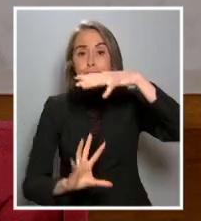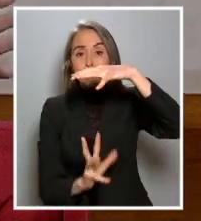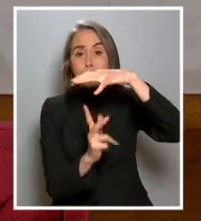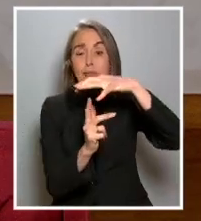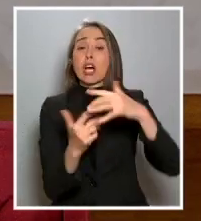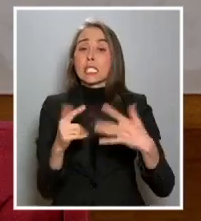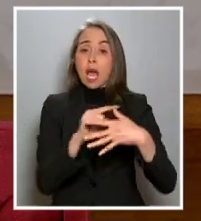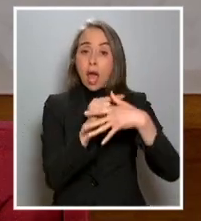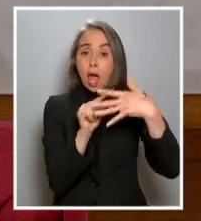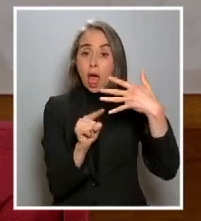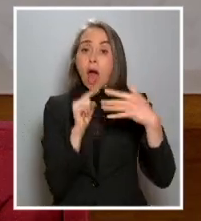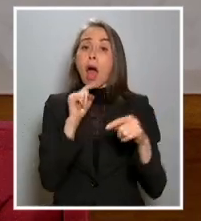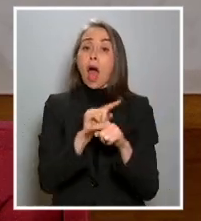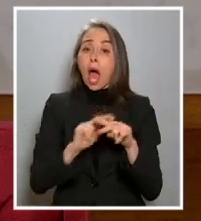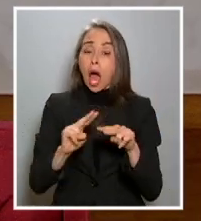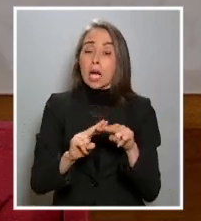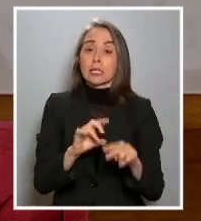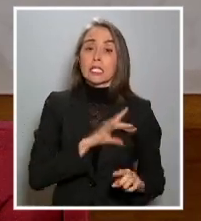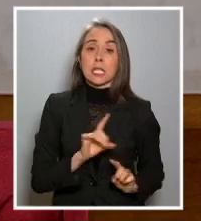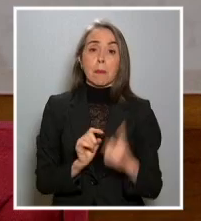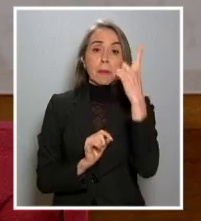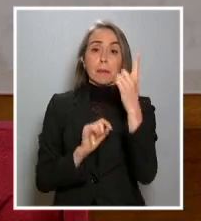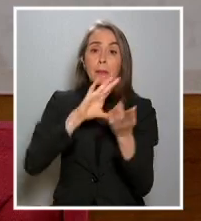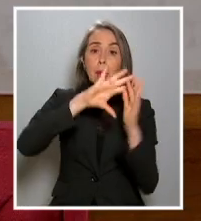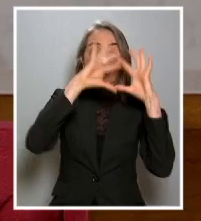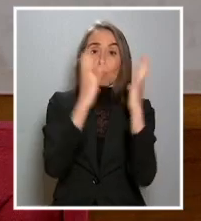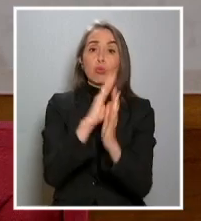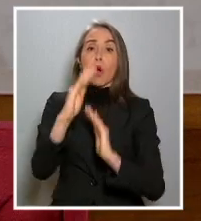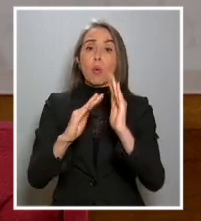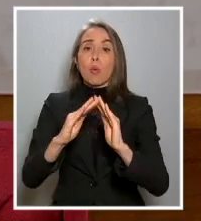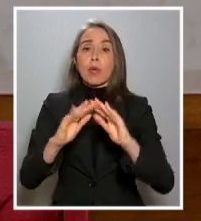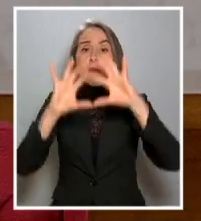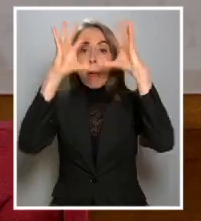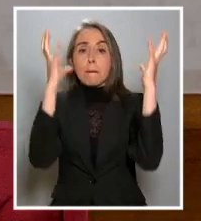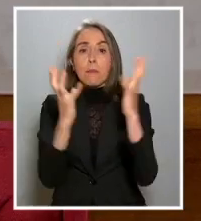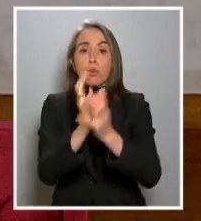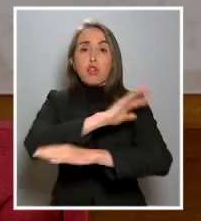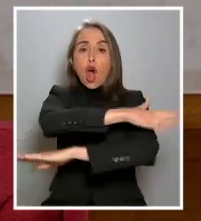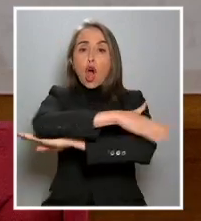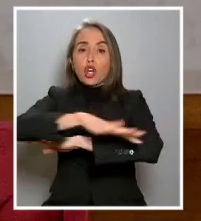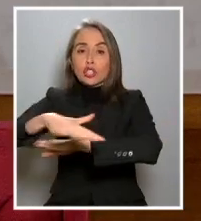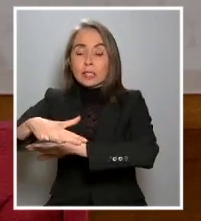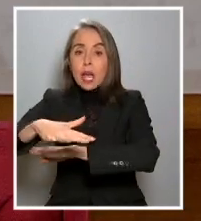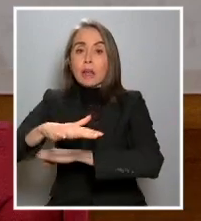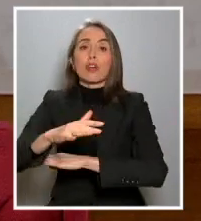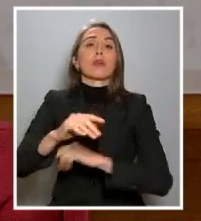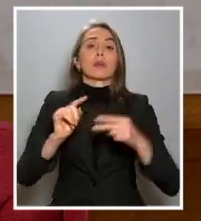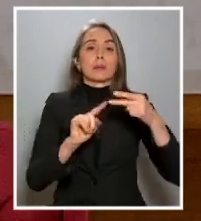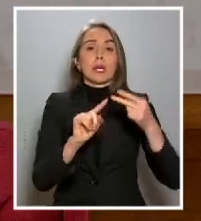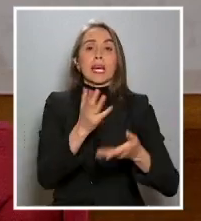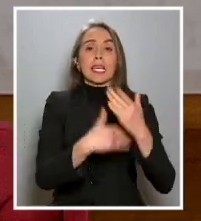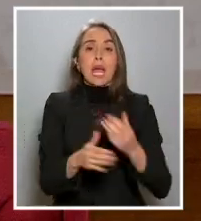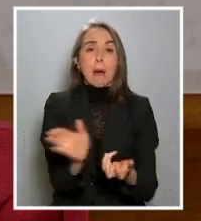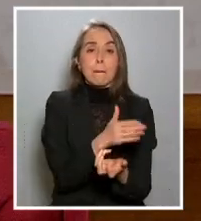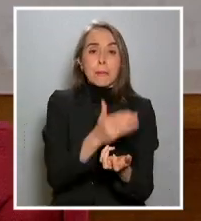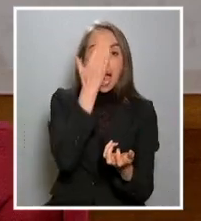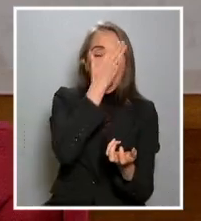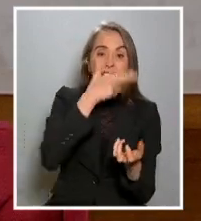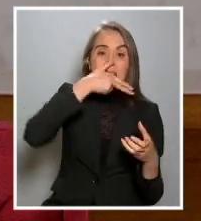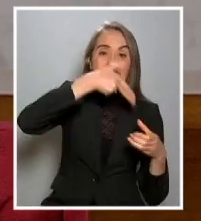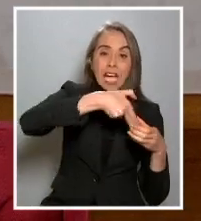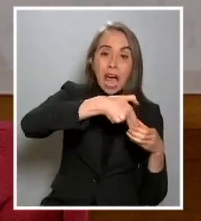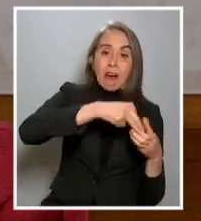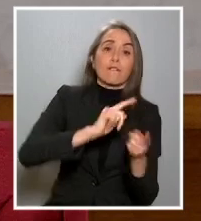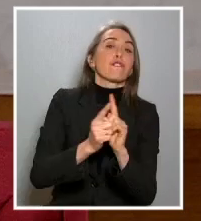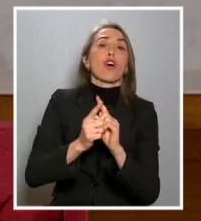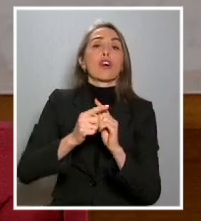Por ejemplo, al ponernos a la vanguardia mundial en la protección de los océanos. Lo estamos haciendo con la sustitución de la energía fósil por energía renovable